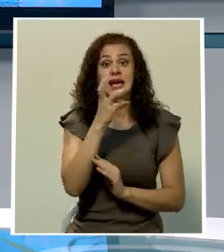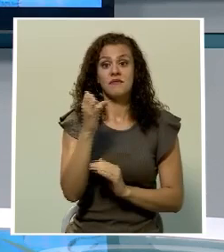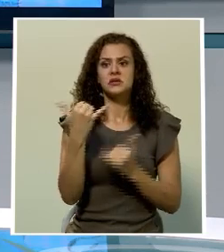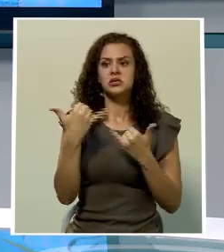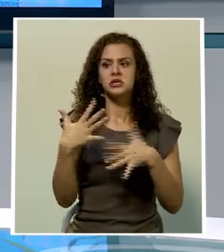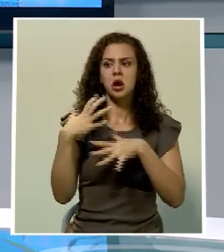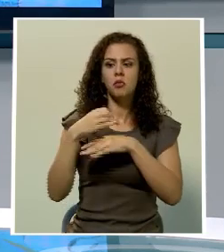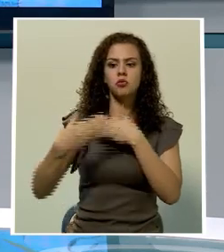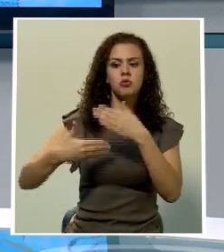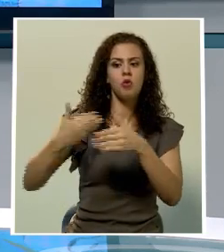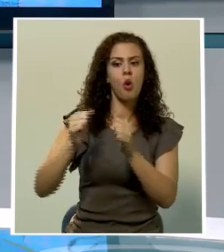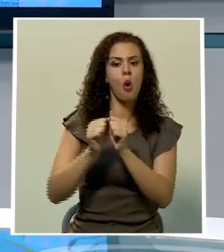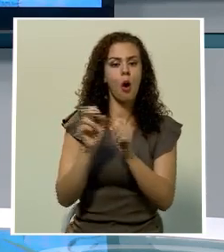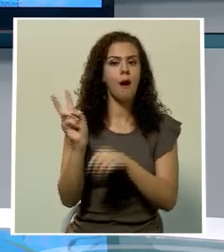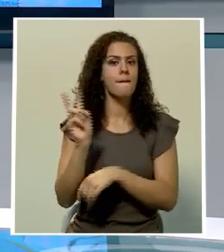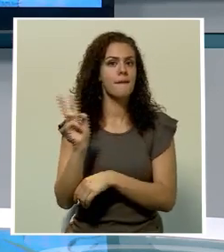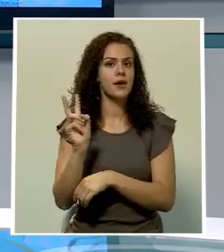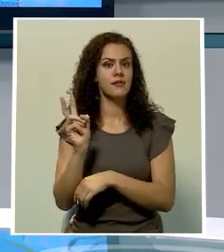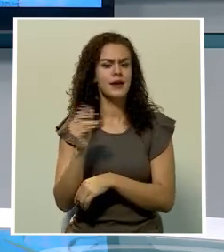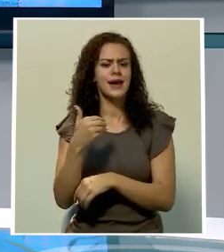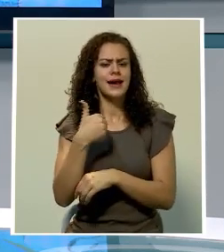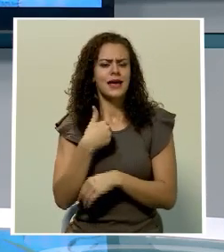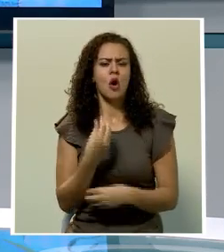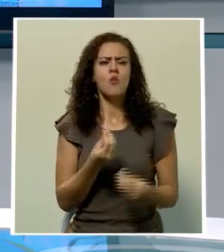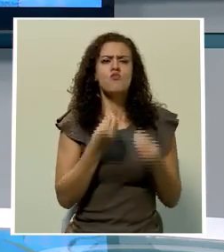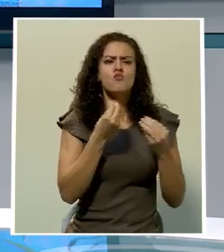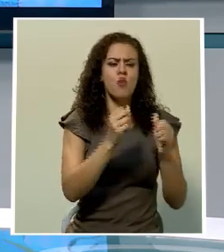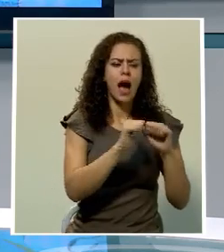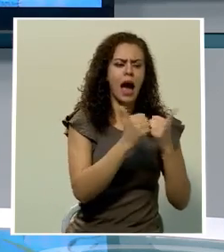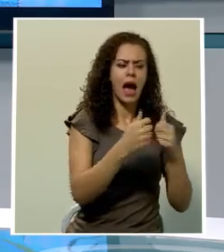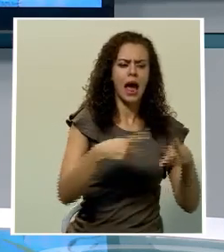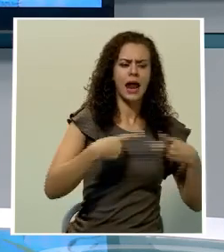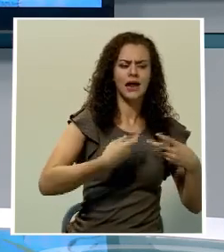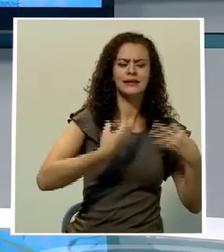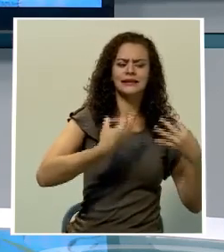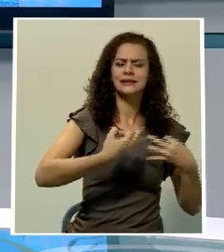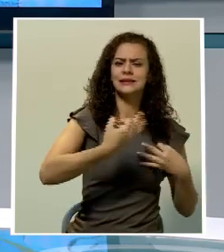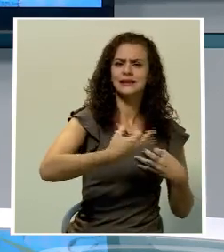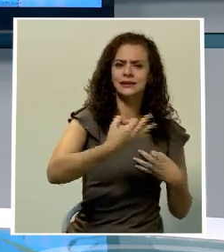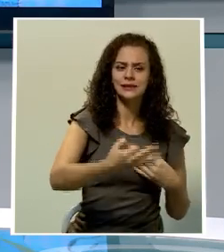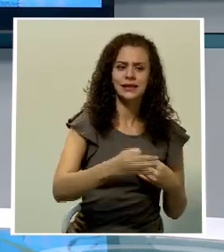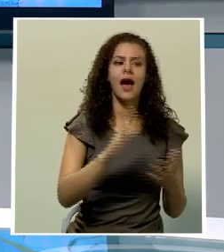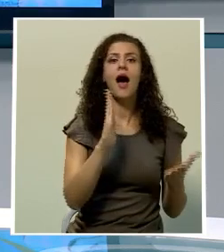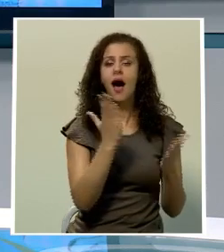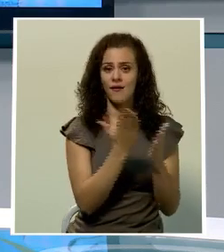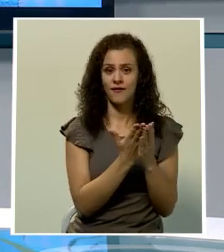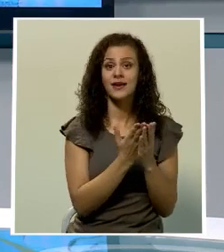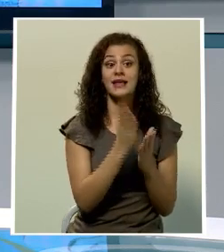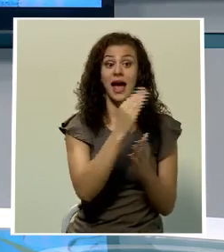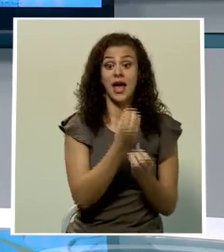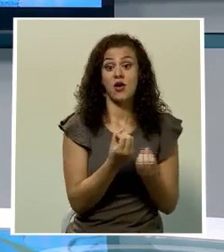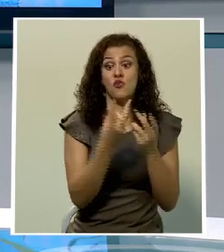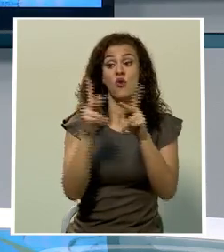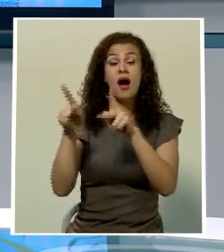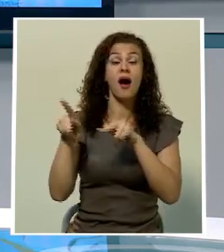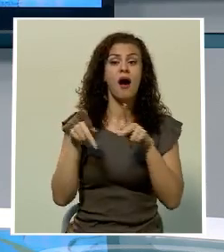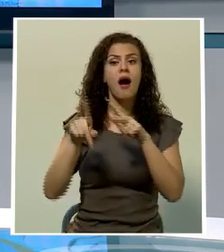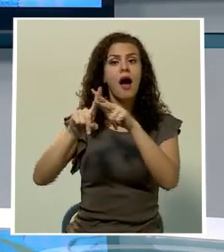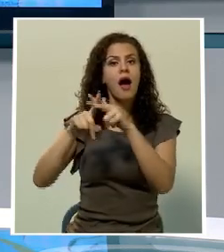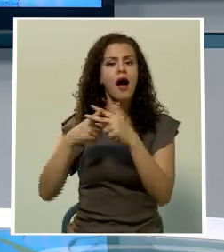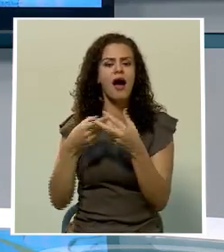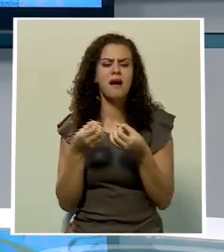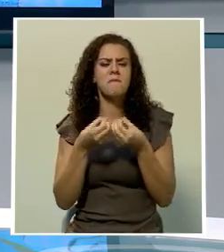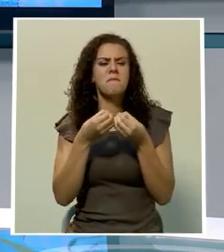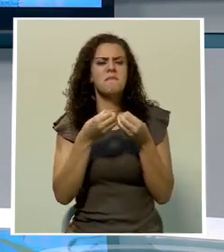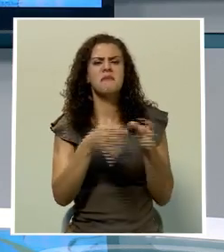meses conviviendo con el virus, tenemos muchas áreas de la vida cotidiana muy afectadas y mucha gente comenzó